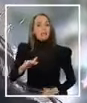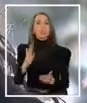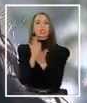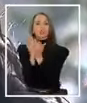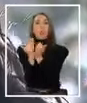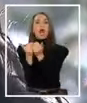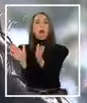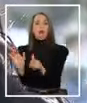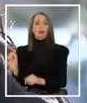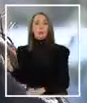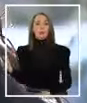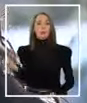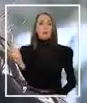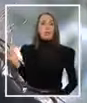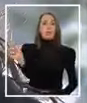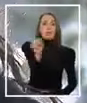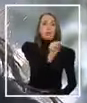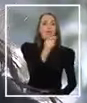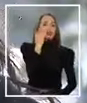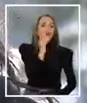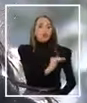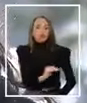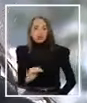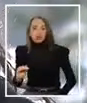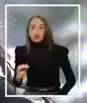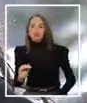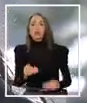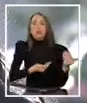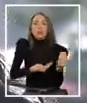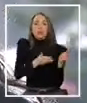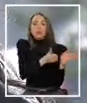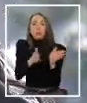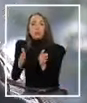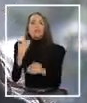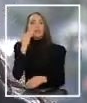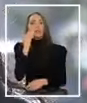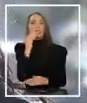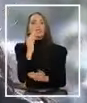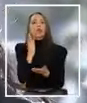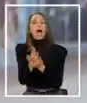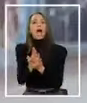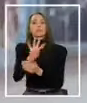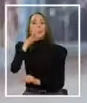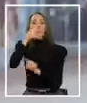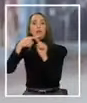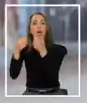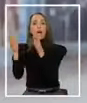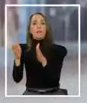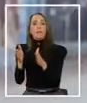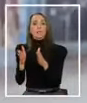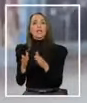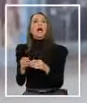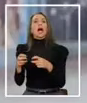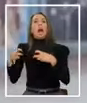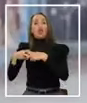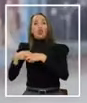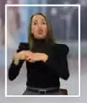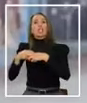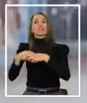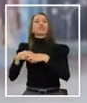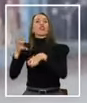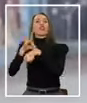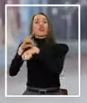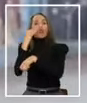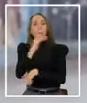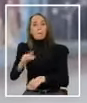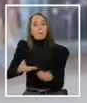colegios, para niños pequeños y para niños también hasta la media, digamos. La Sociedad Chilena de Pediatría, hoy día el Colegio